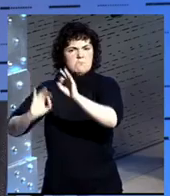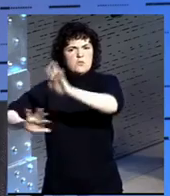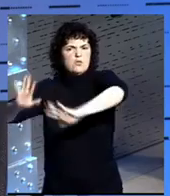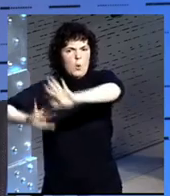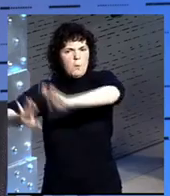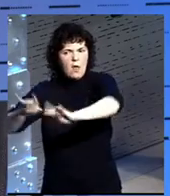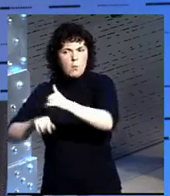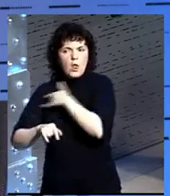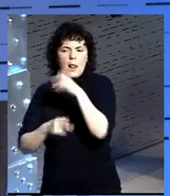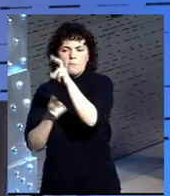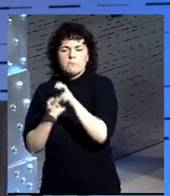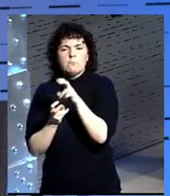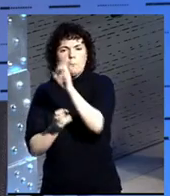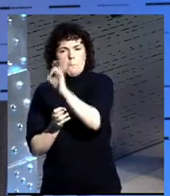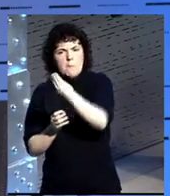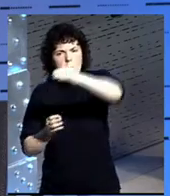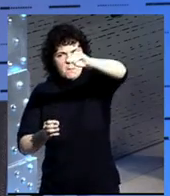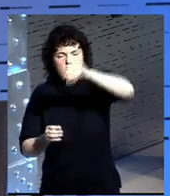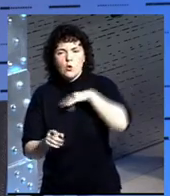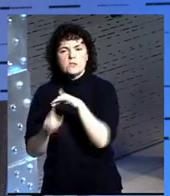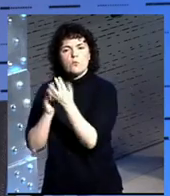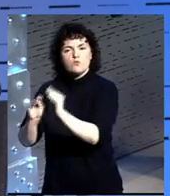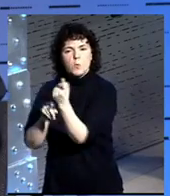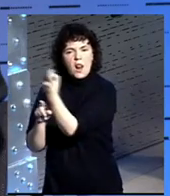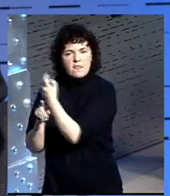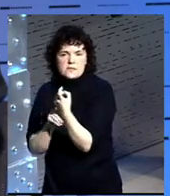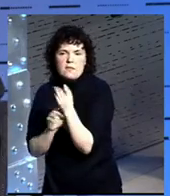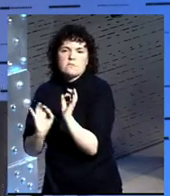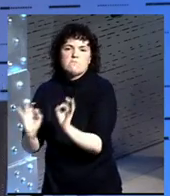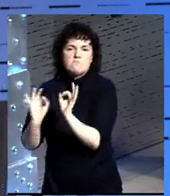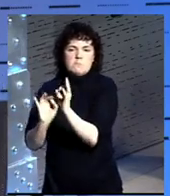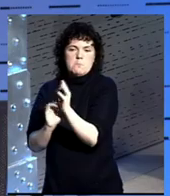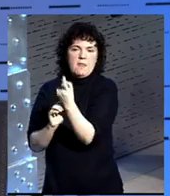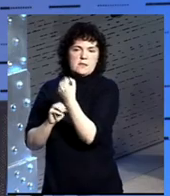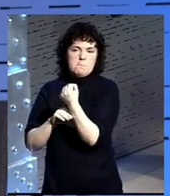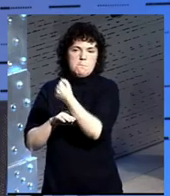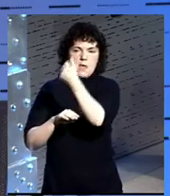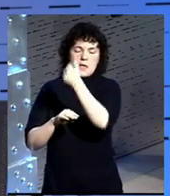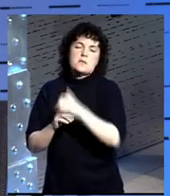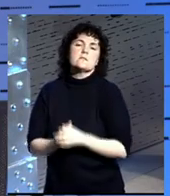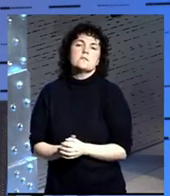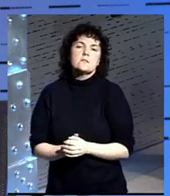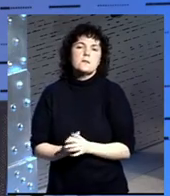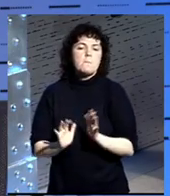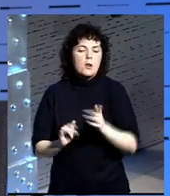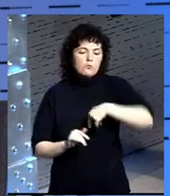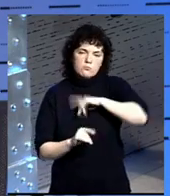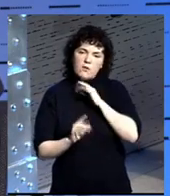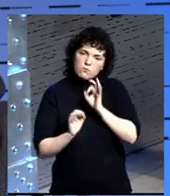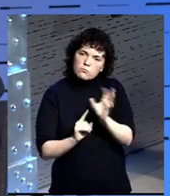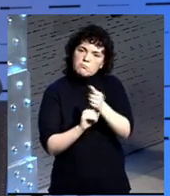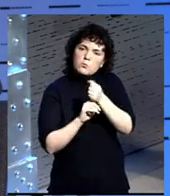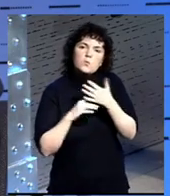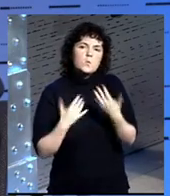de rentabilidad o tienen situaciones de necesidad financiera mayores, ¿no? Pero lo que nos vamos a encontrar es que